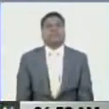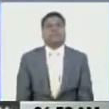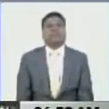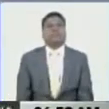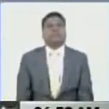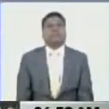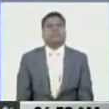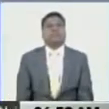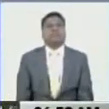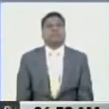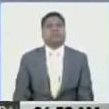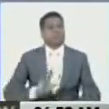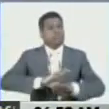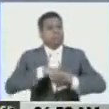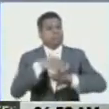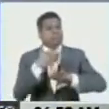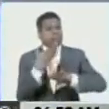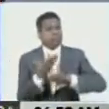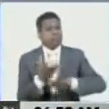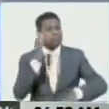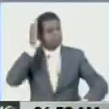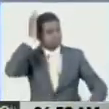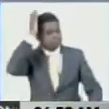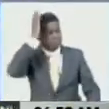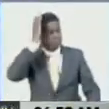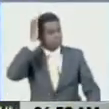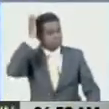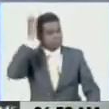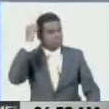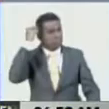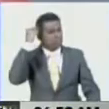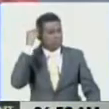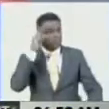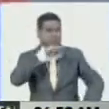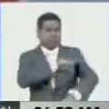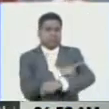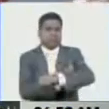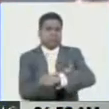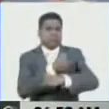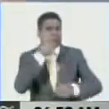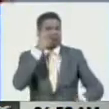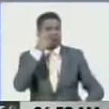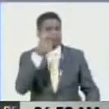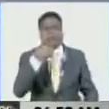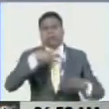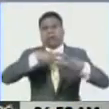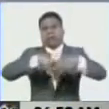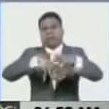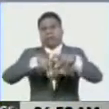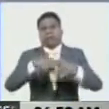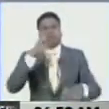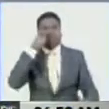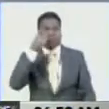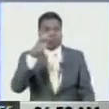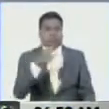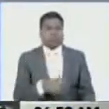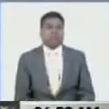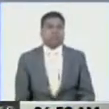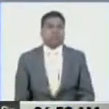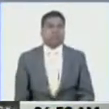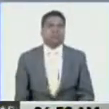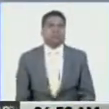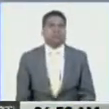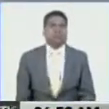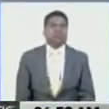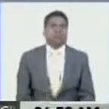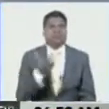cabalgan sobre la conciencia, sobre la fortaleza popular y sobre la movilización del pueblo. Y nosotros